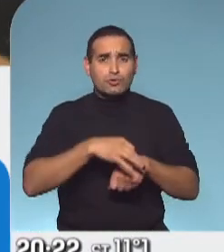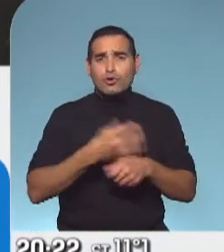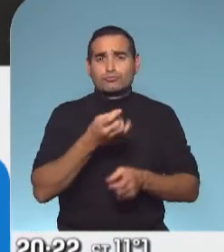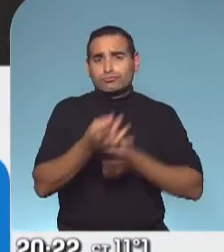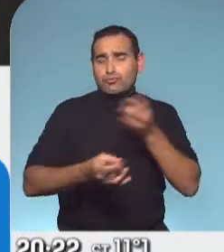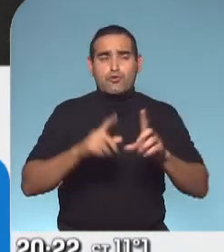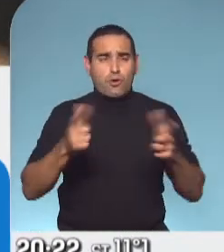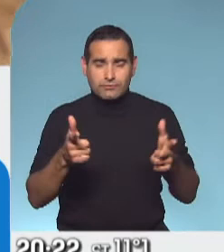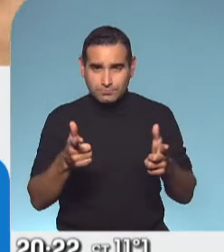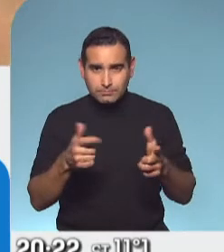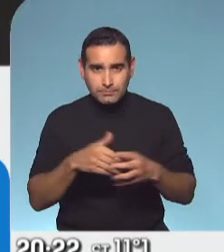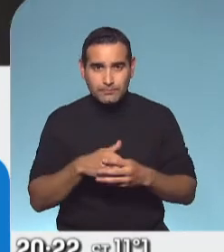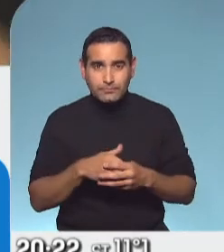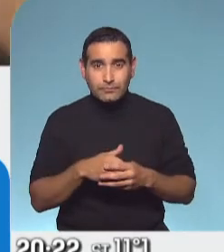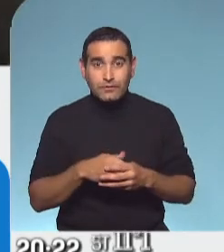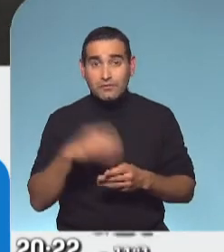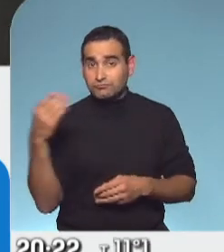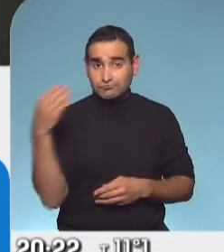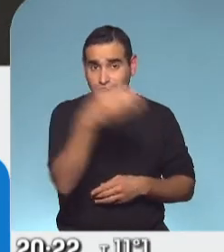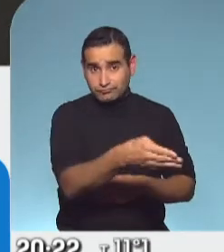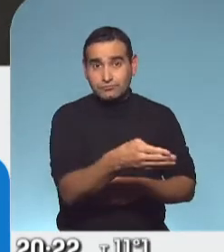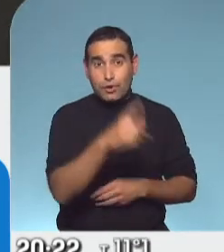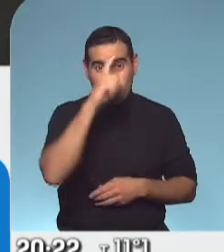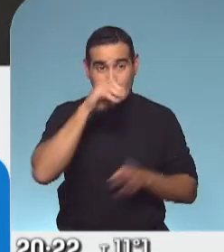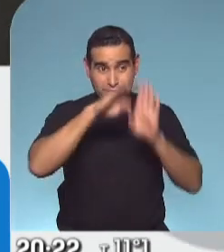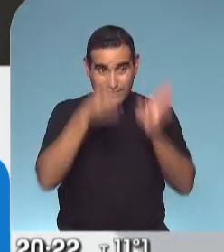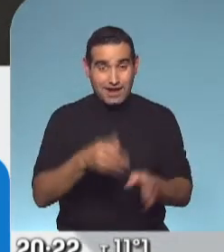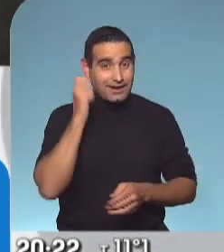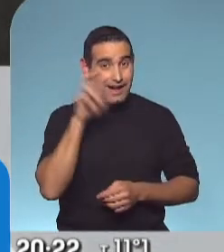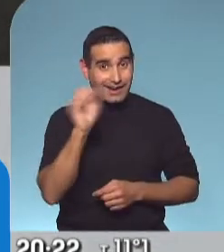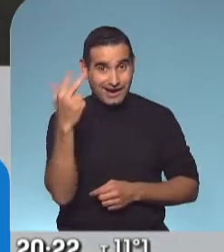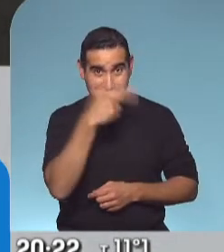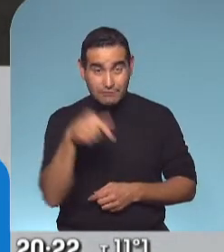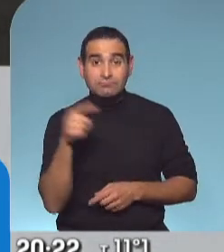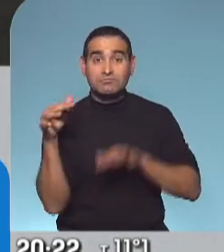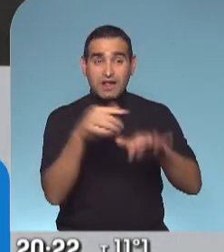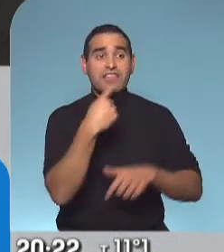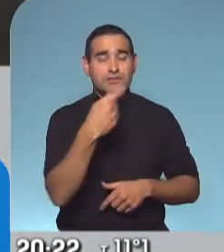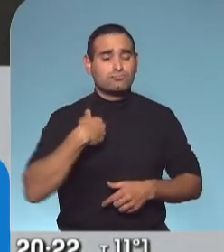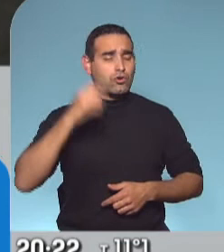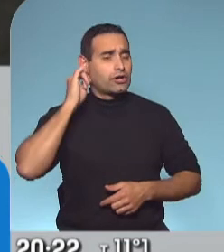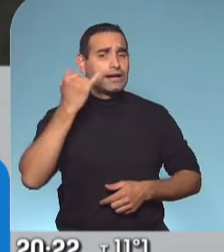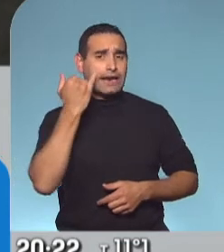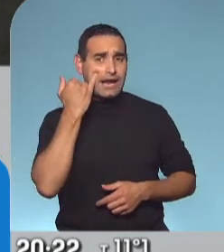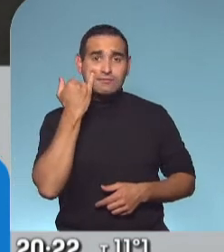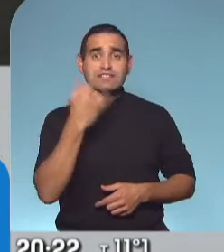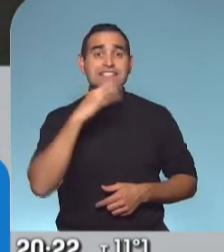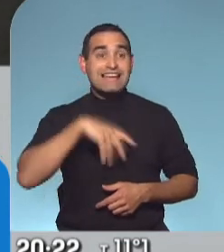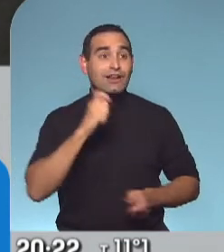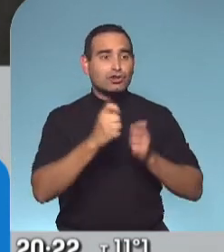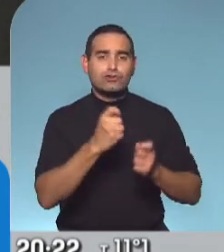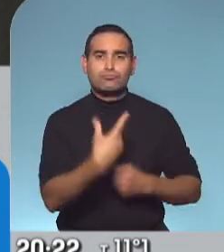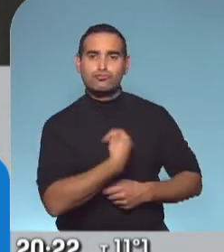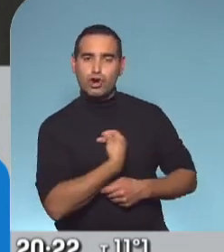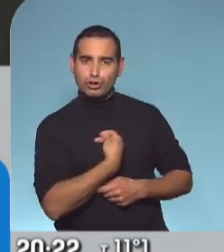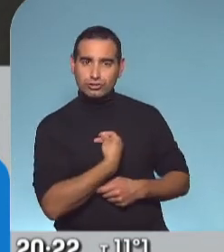sexual y demás. Se presentaron hasta en el Hospital Garrahan, dijeron que eran homosexuales, le denegaron la sangre.